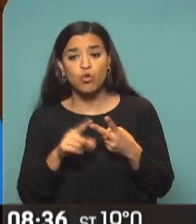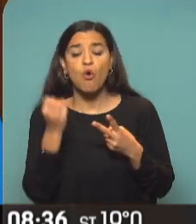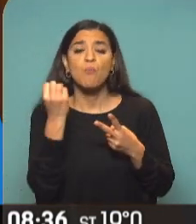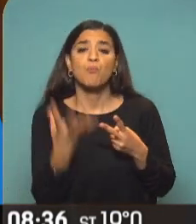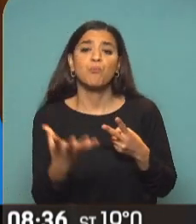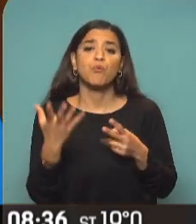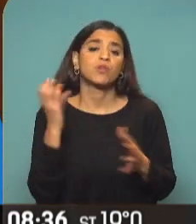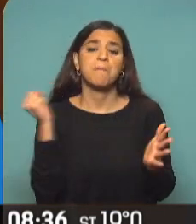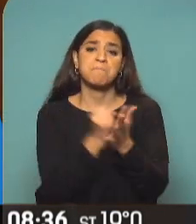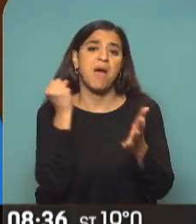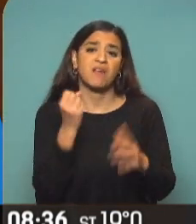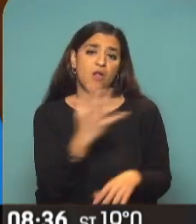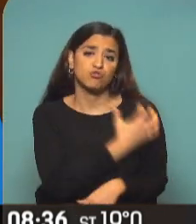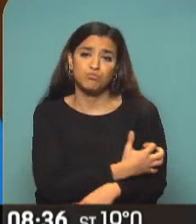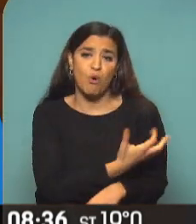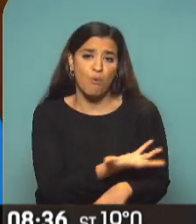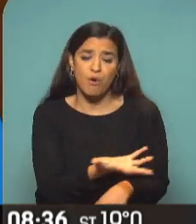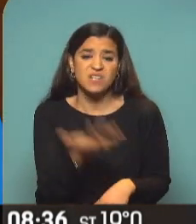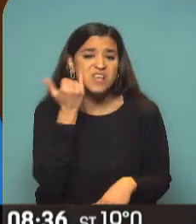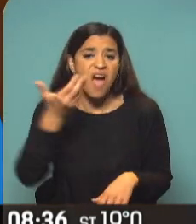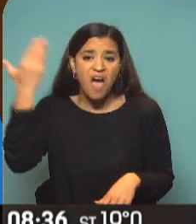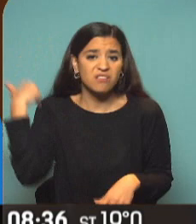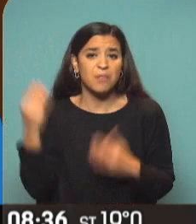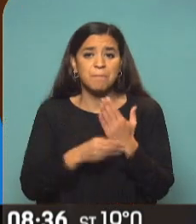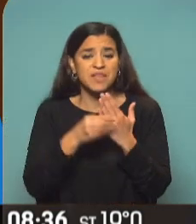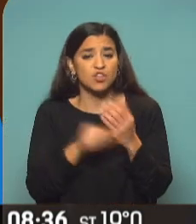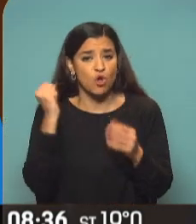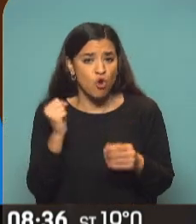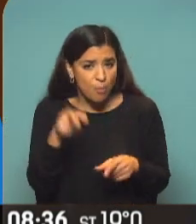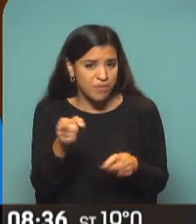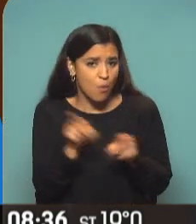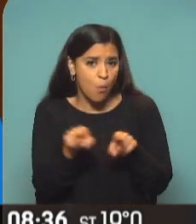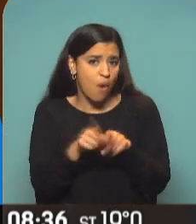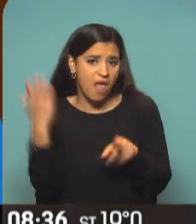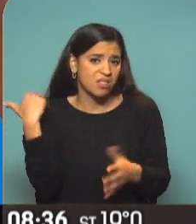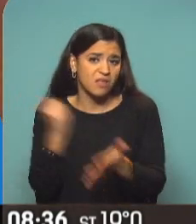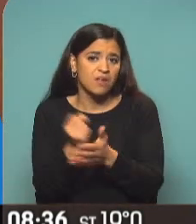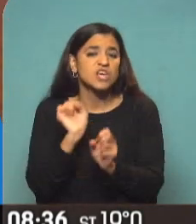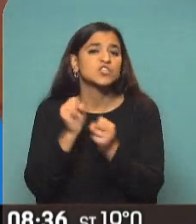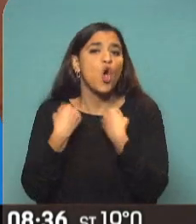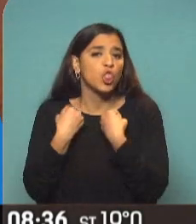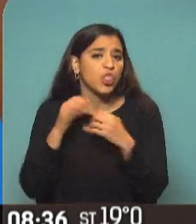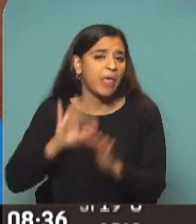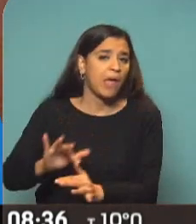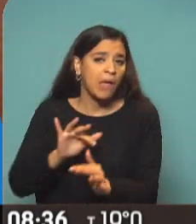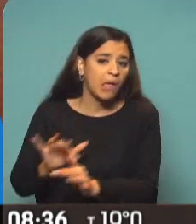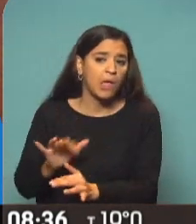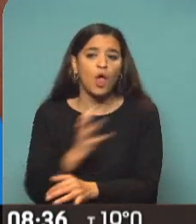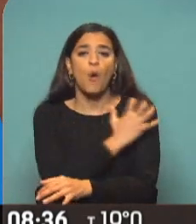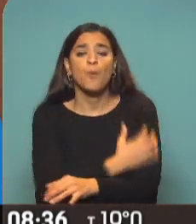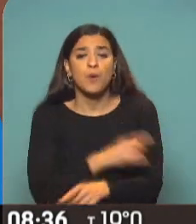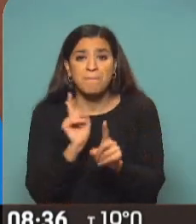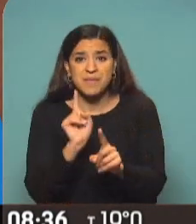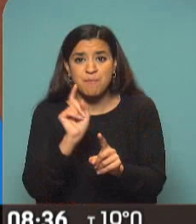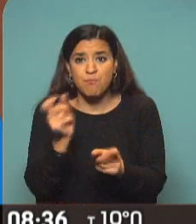porque estigmatiza a los pobres, cosa que ya hizo cuando fue ministro de Economía, que los escondía, esa pobreza que ellos